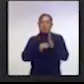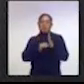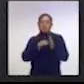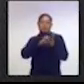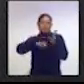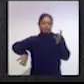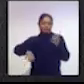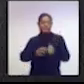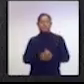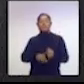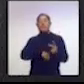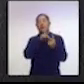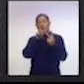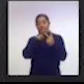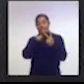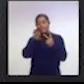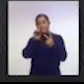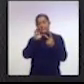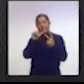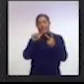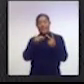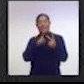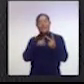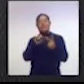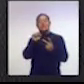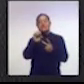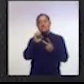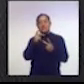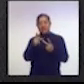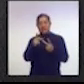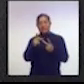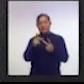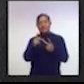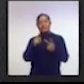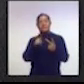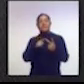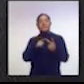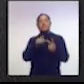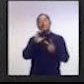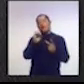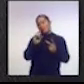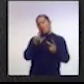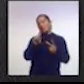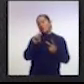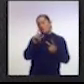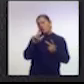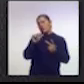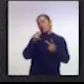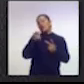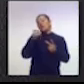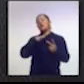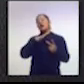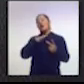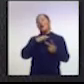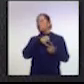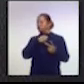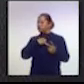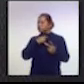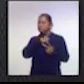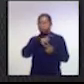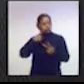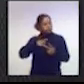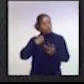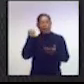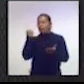El otro tipo de becas es la beca SEP, Secretaría de Educación Pública Contlax. Tenemos la obligación de becar, como